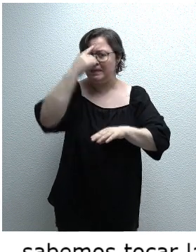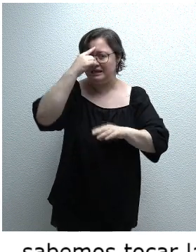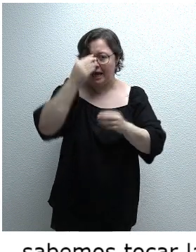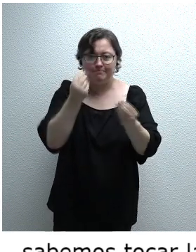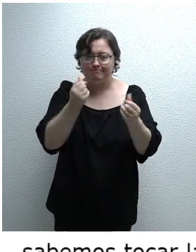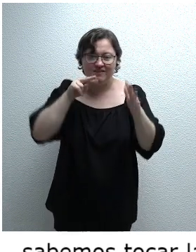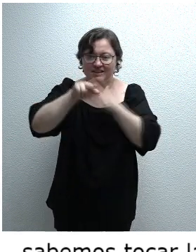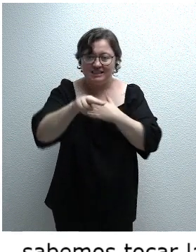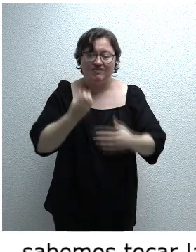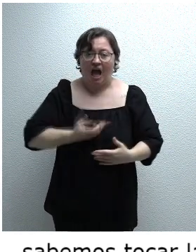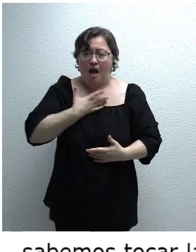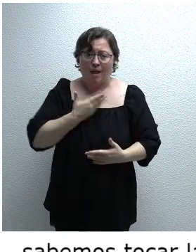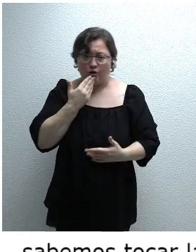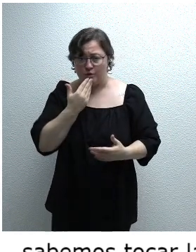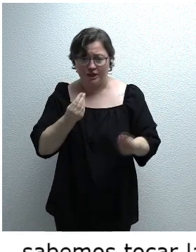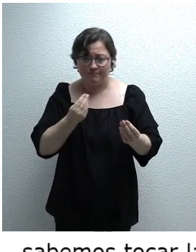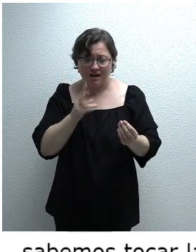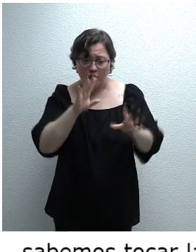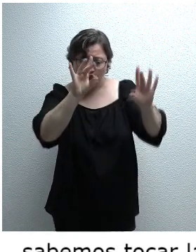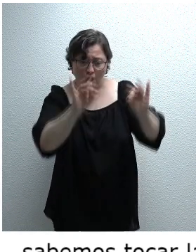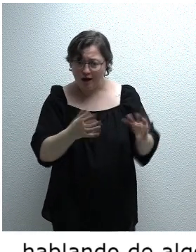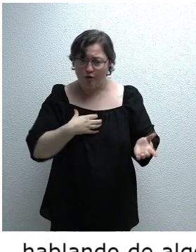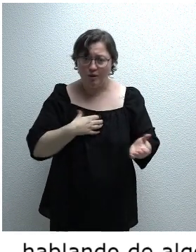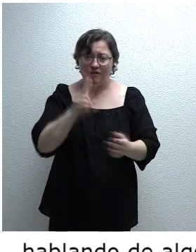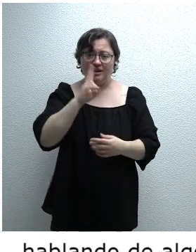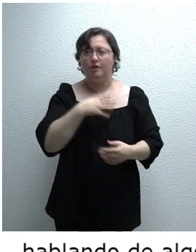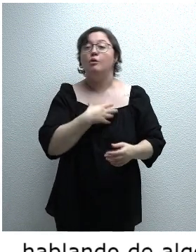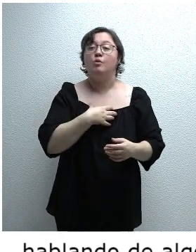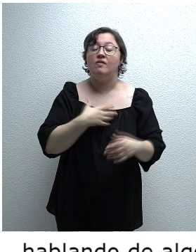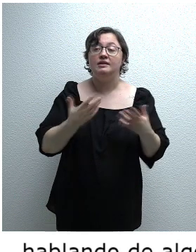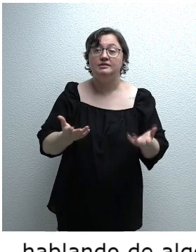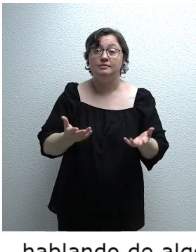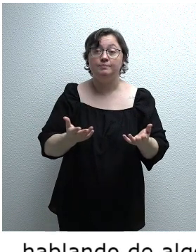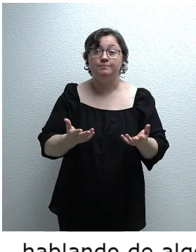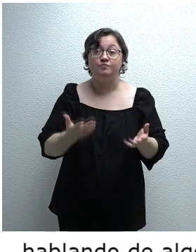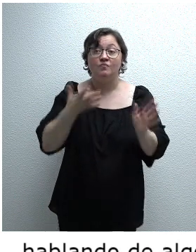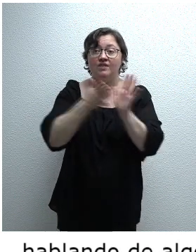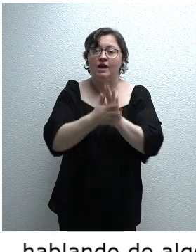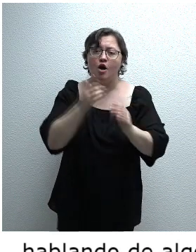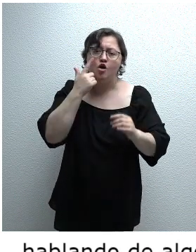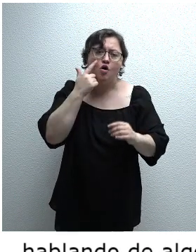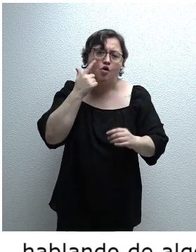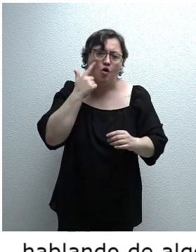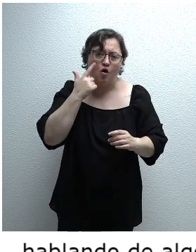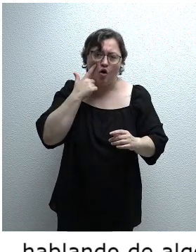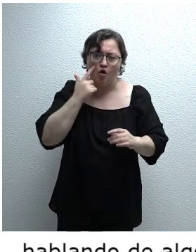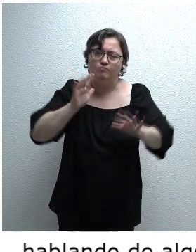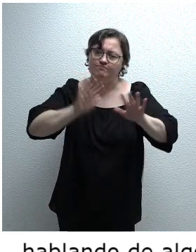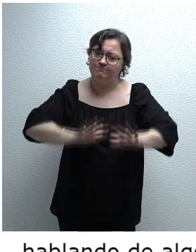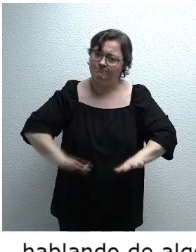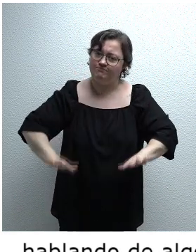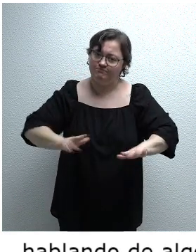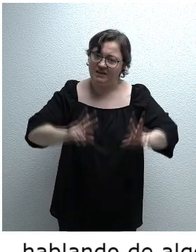el alma humana, no va a salir en una radiografía. Entonces hay que ser muy cautelosos con este tipo